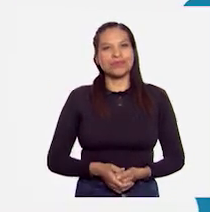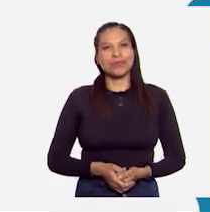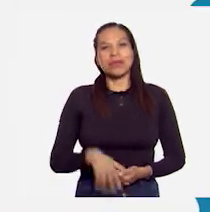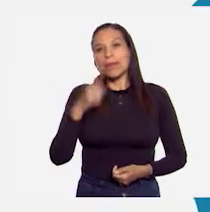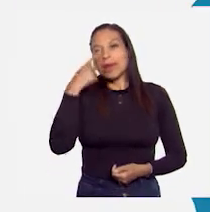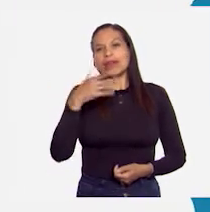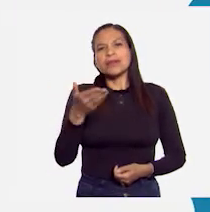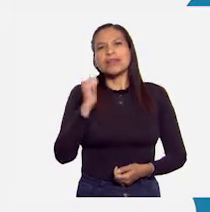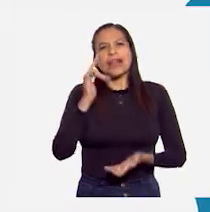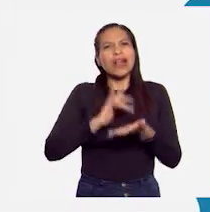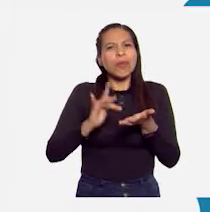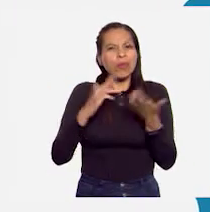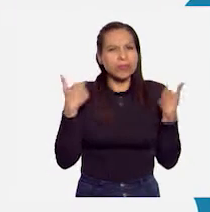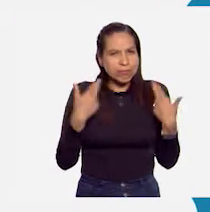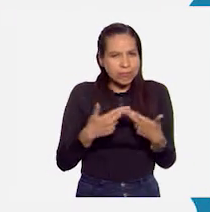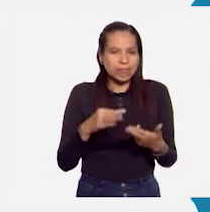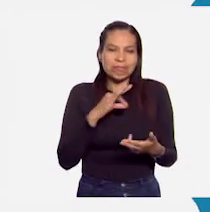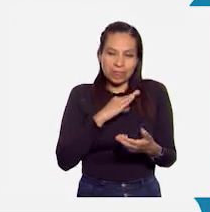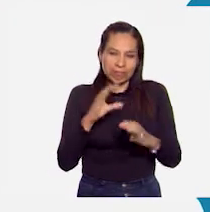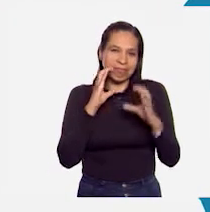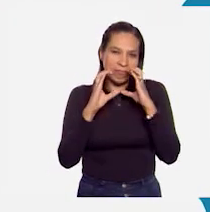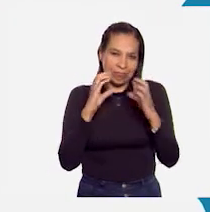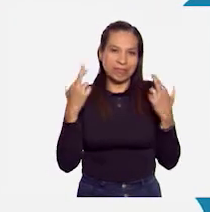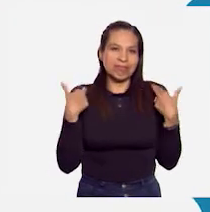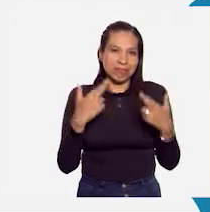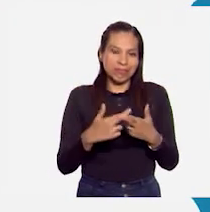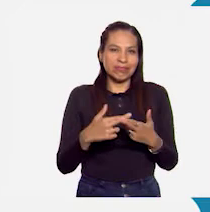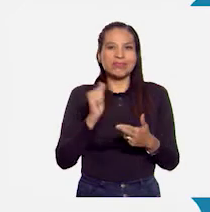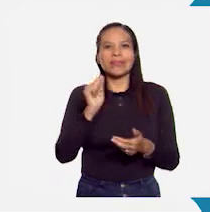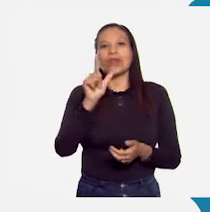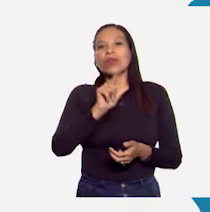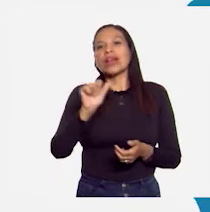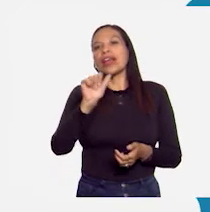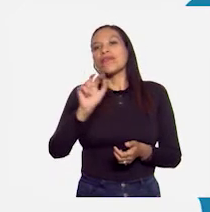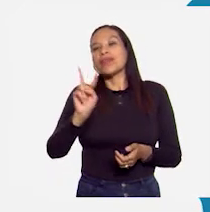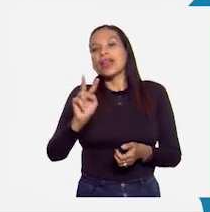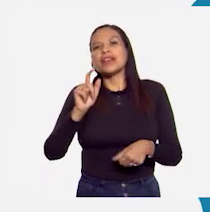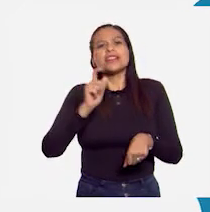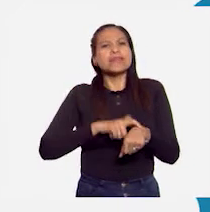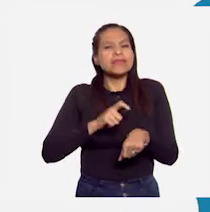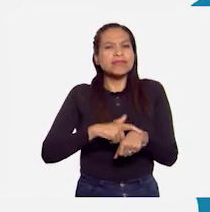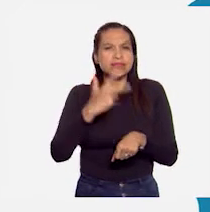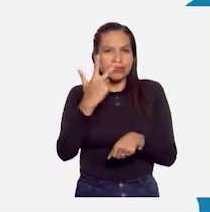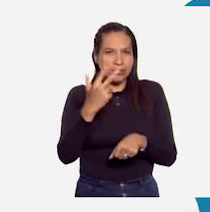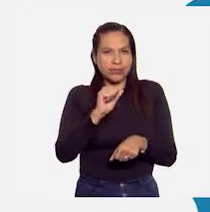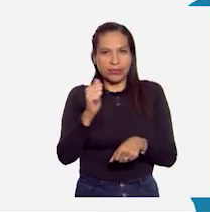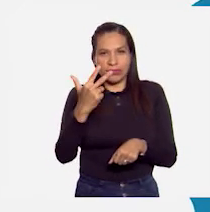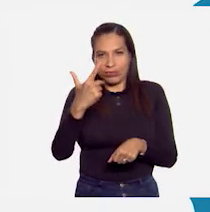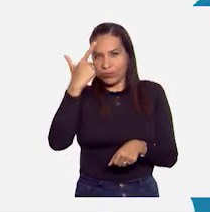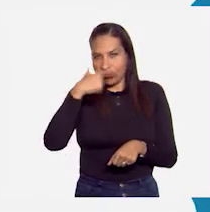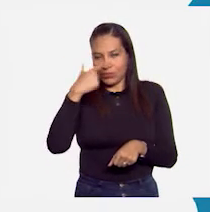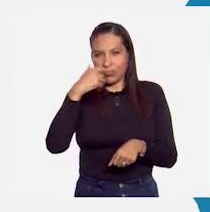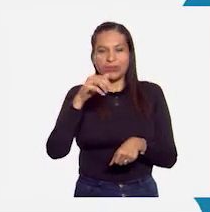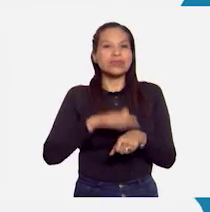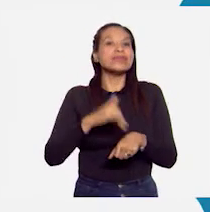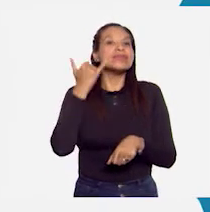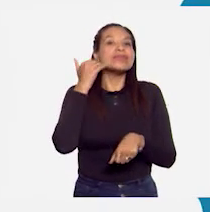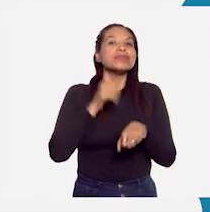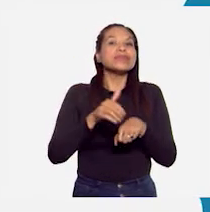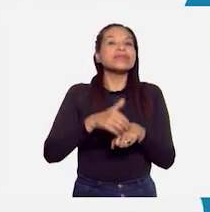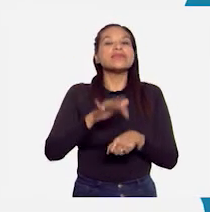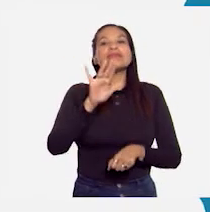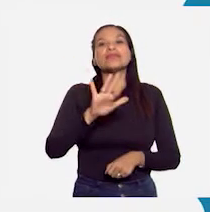Para solicitar apoyo pedagógico, comunícate con maestras y maestros de lunes a viernes de 8 a 20 horas al